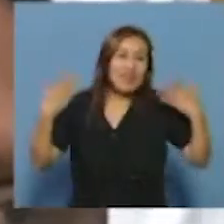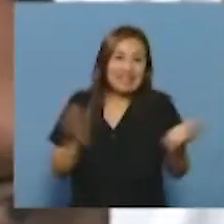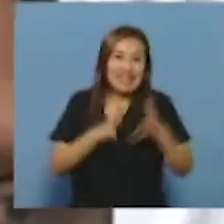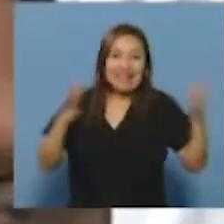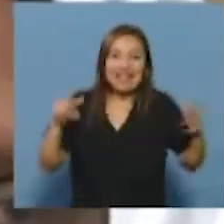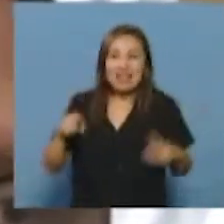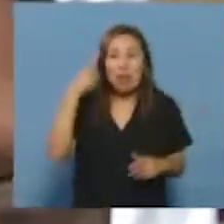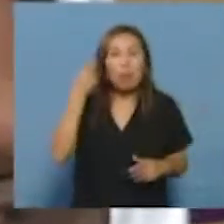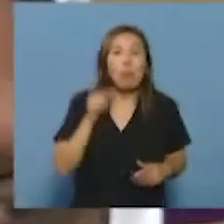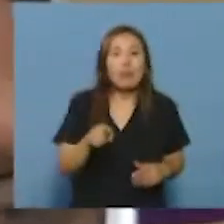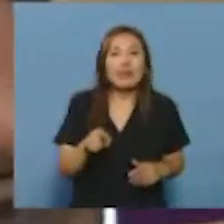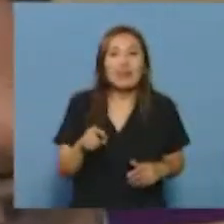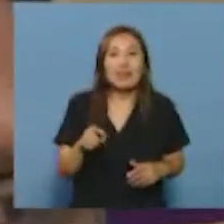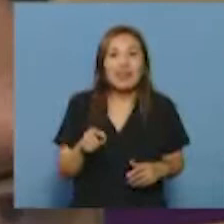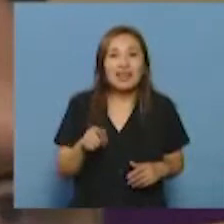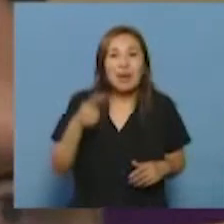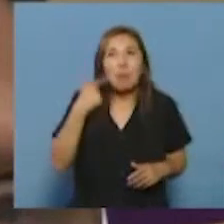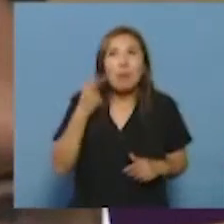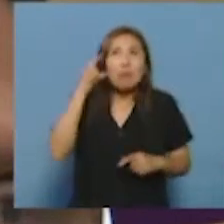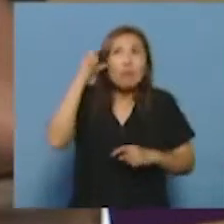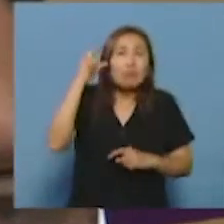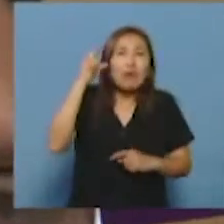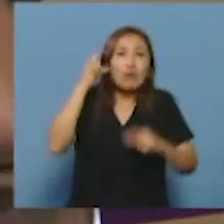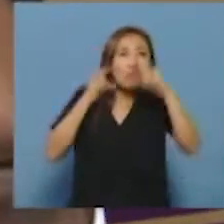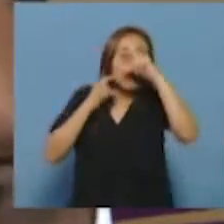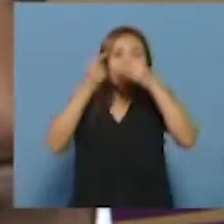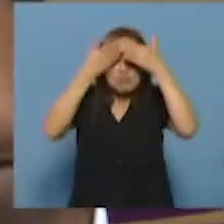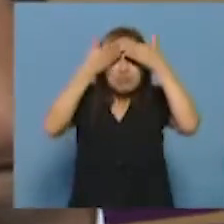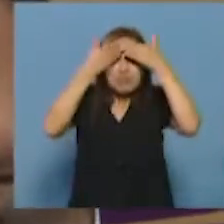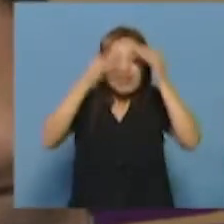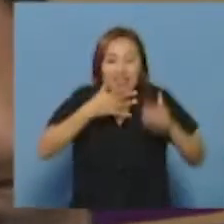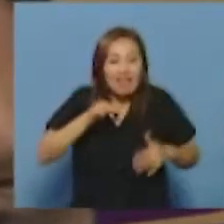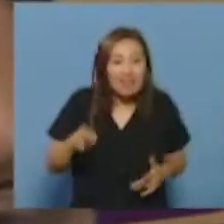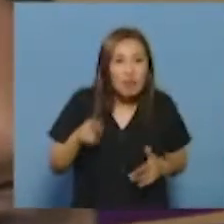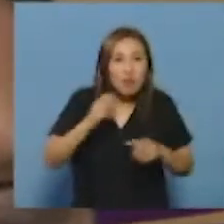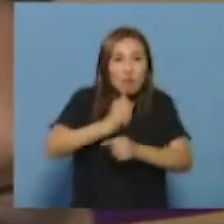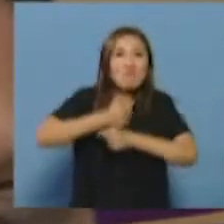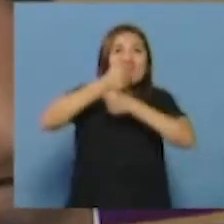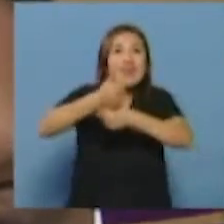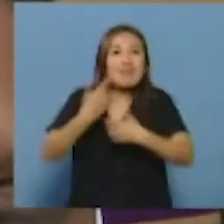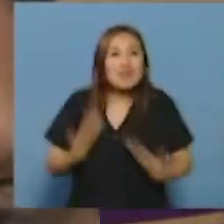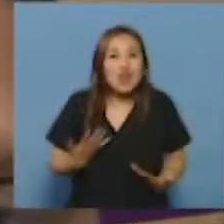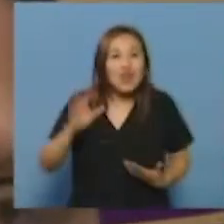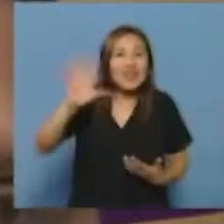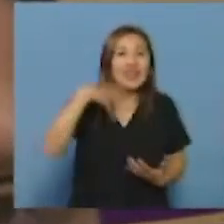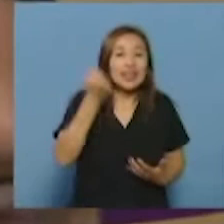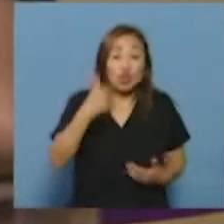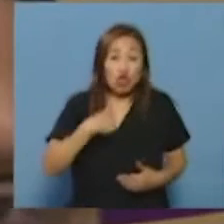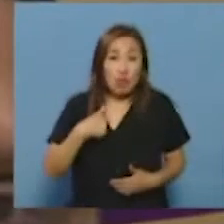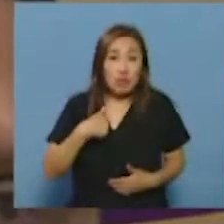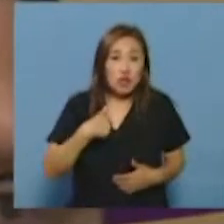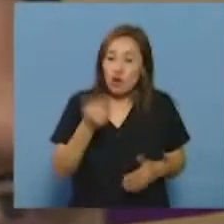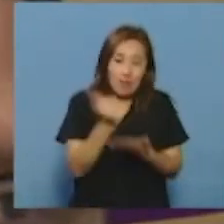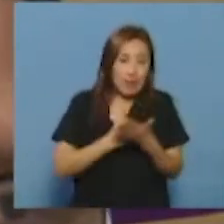enorme, porque como que vamos cayendo de a poco el premio que estamos recibiendo, que recibimos. Y yo la verdad personalmente no